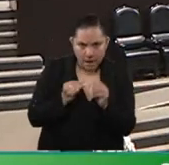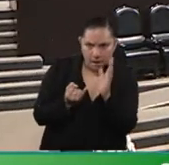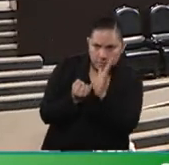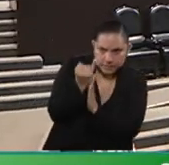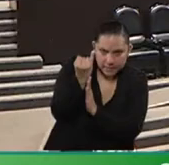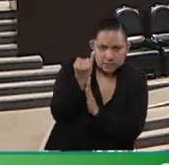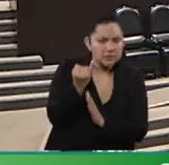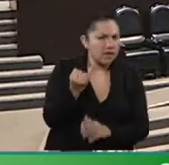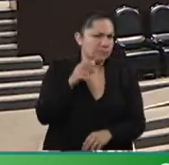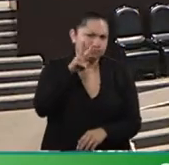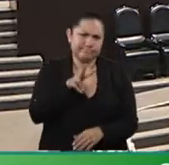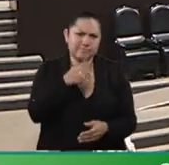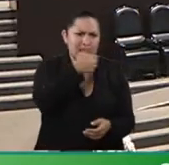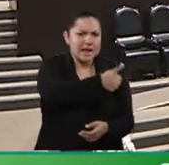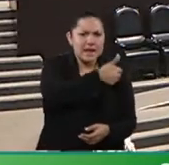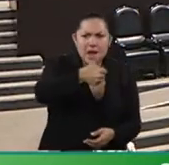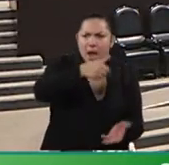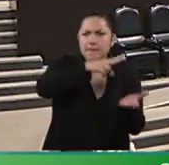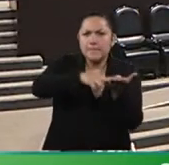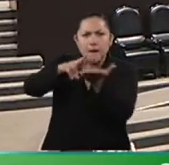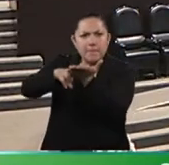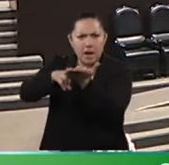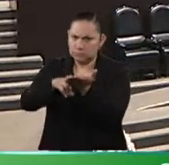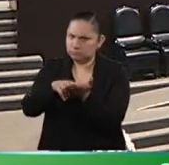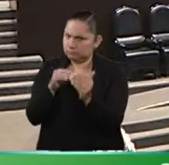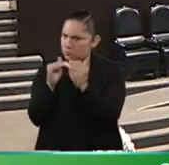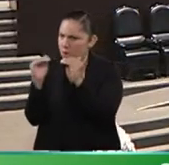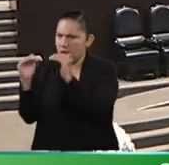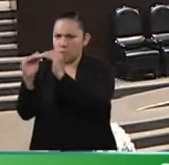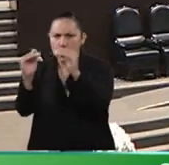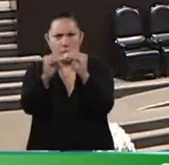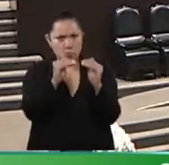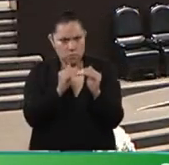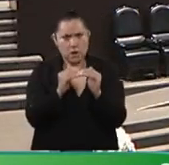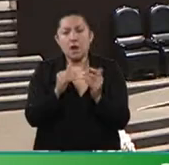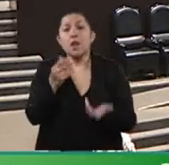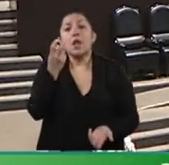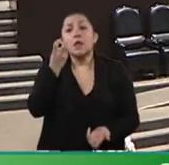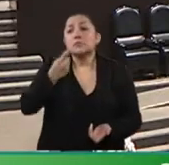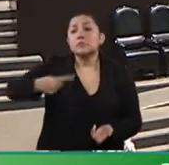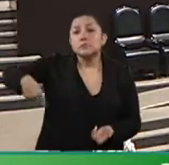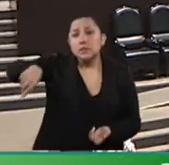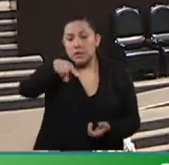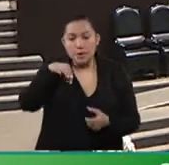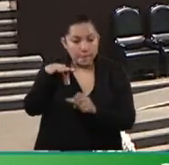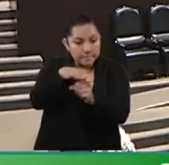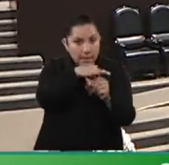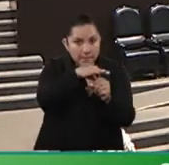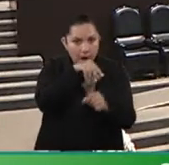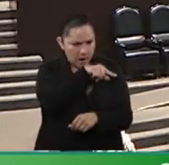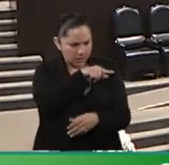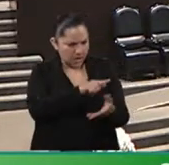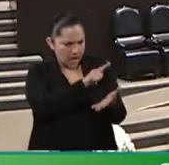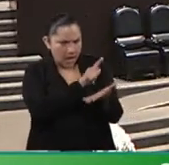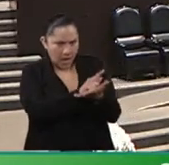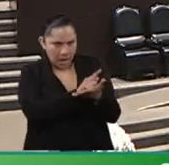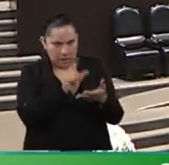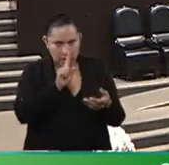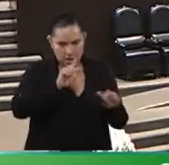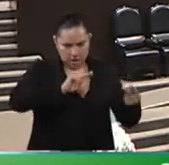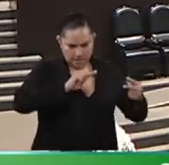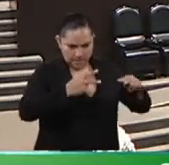ley y la democracia gracias a la ilegítima sobre representación cada diputado